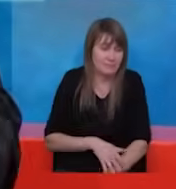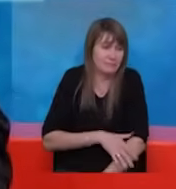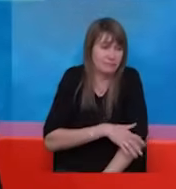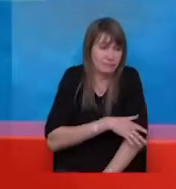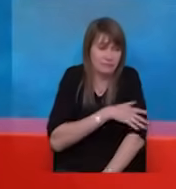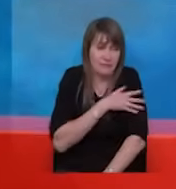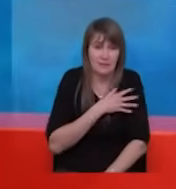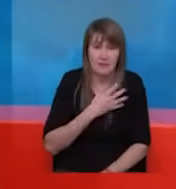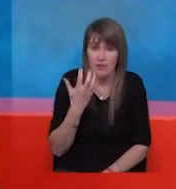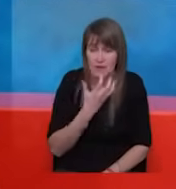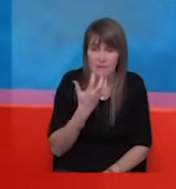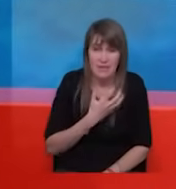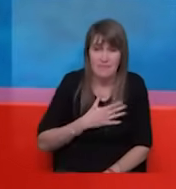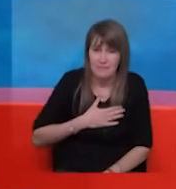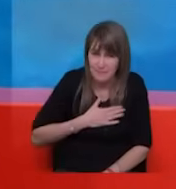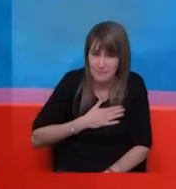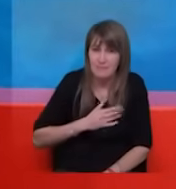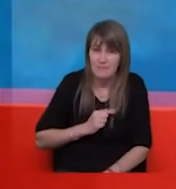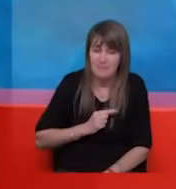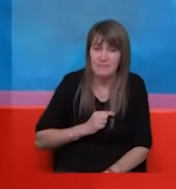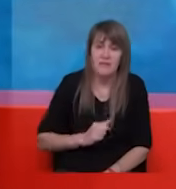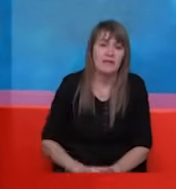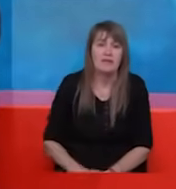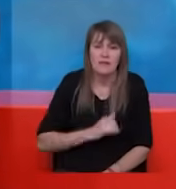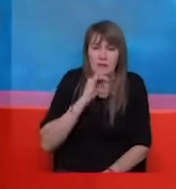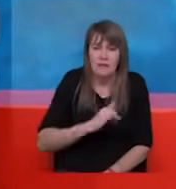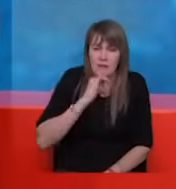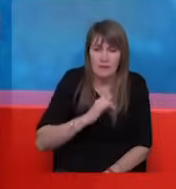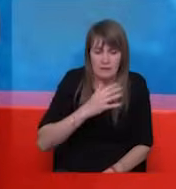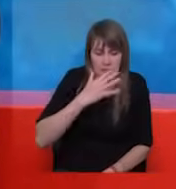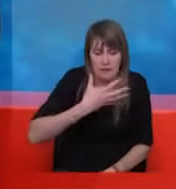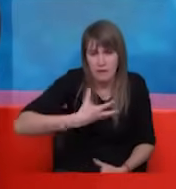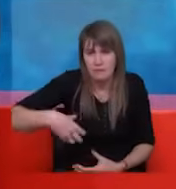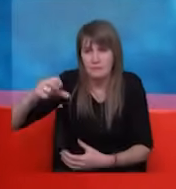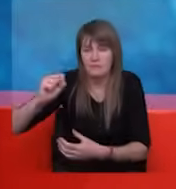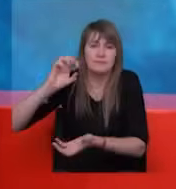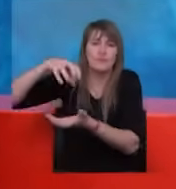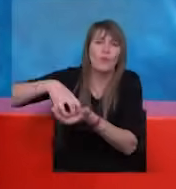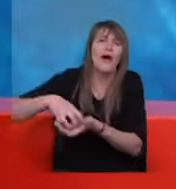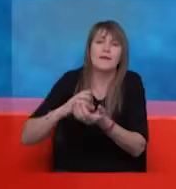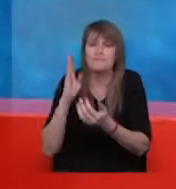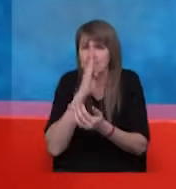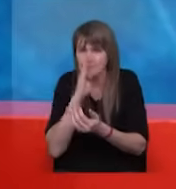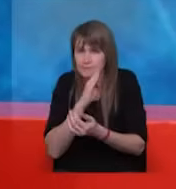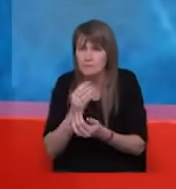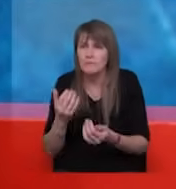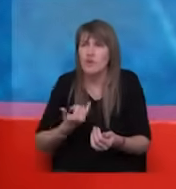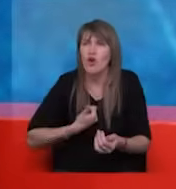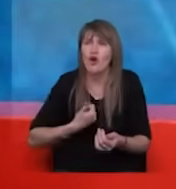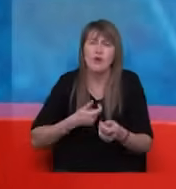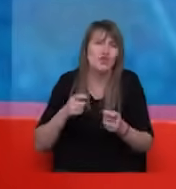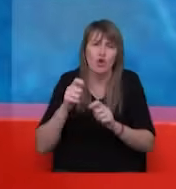realmente es terrible lo que dice, ¿no? Cuenta cómo fue que lo llevaron a un centro de detención clandestino, cómo lo torturaron,